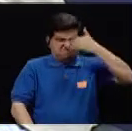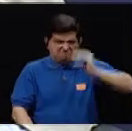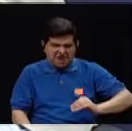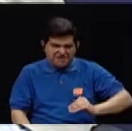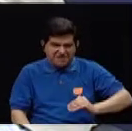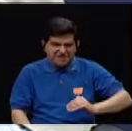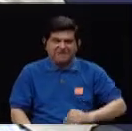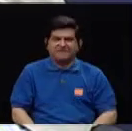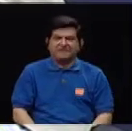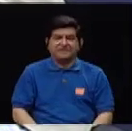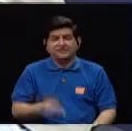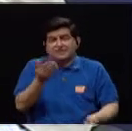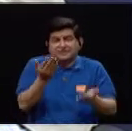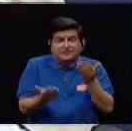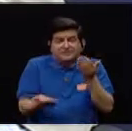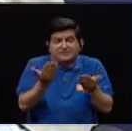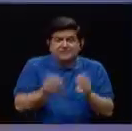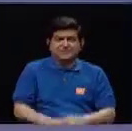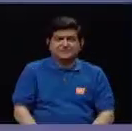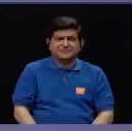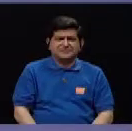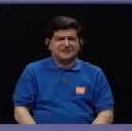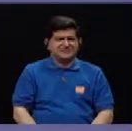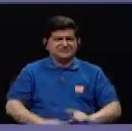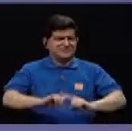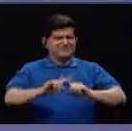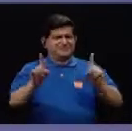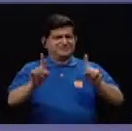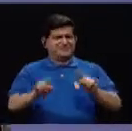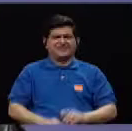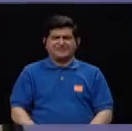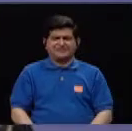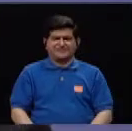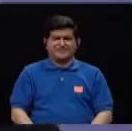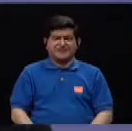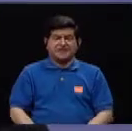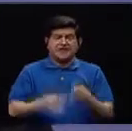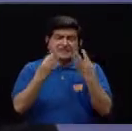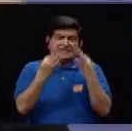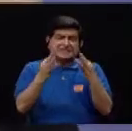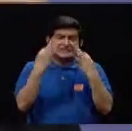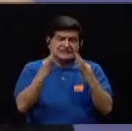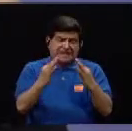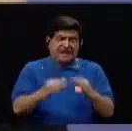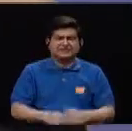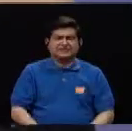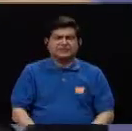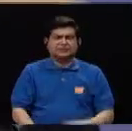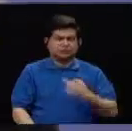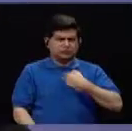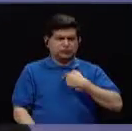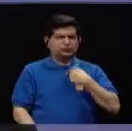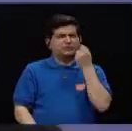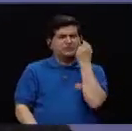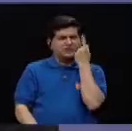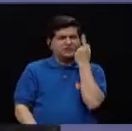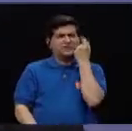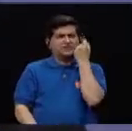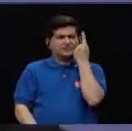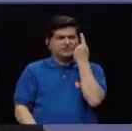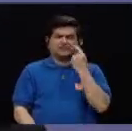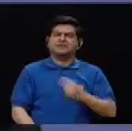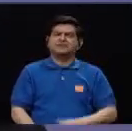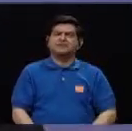mala me pueden ver muy lejana, un personaje de mala, pues Como trato Password, de, por ejemplo. sí, trato de